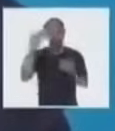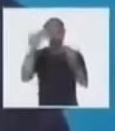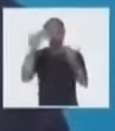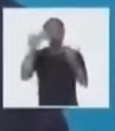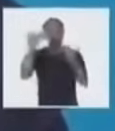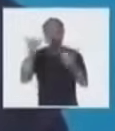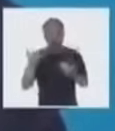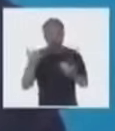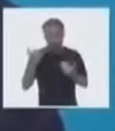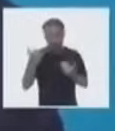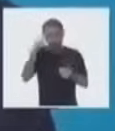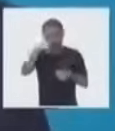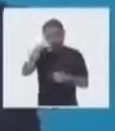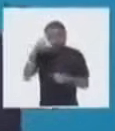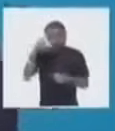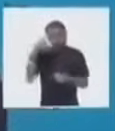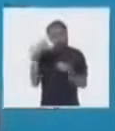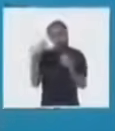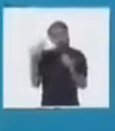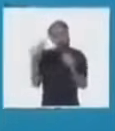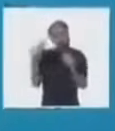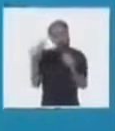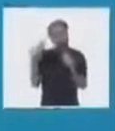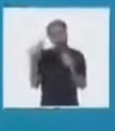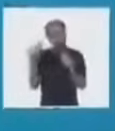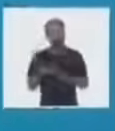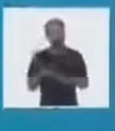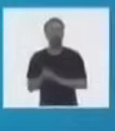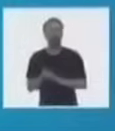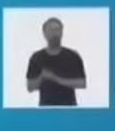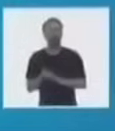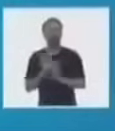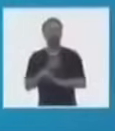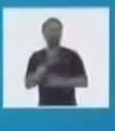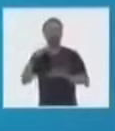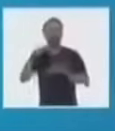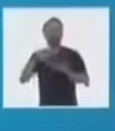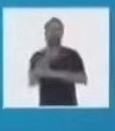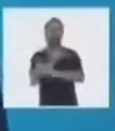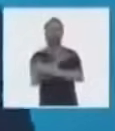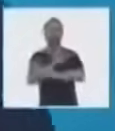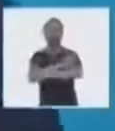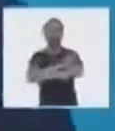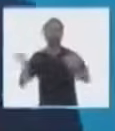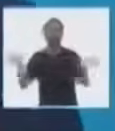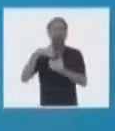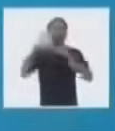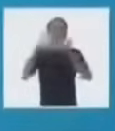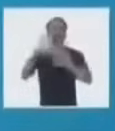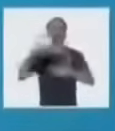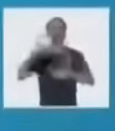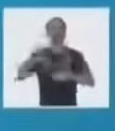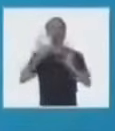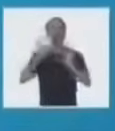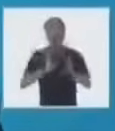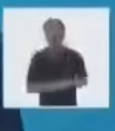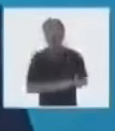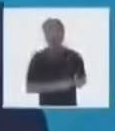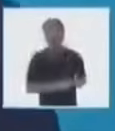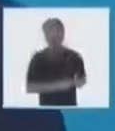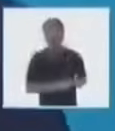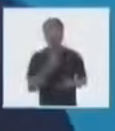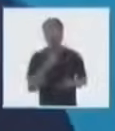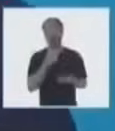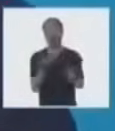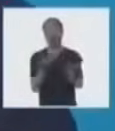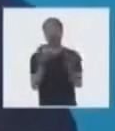en su desesperación de conseguir votos. ¿A qué te referís? Y que lo puede decir el referente de izquierda, le está ofreciendo a la izquierda que